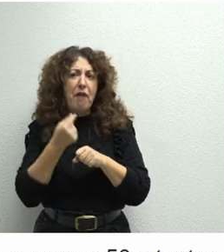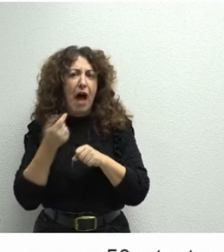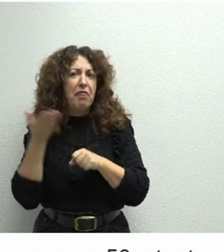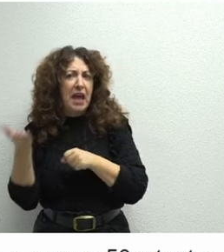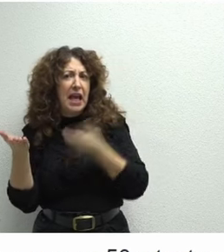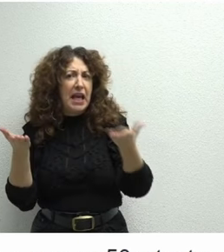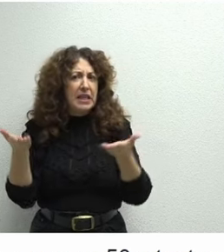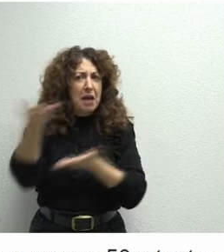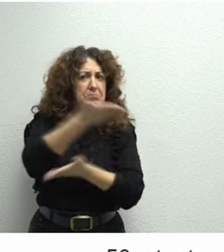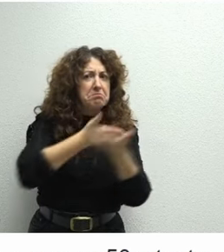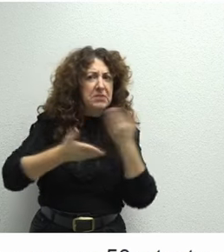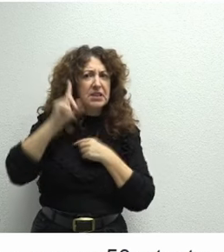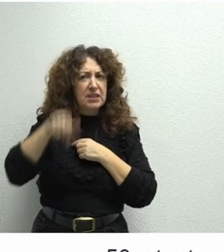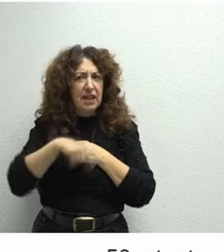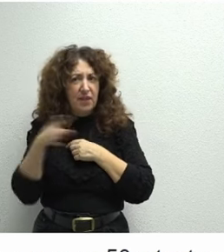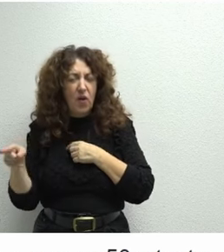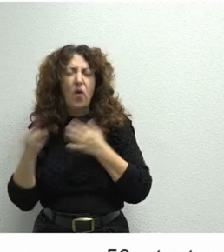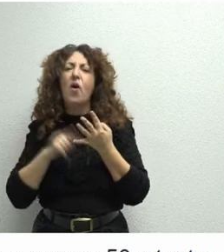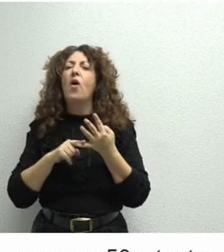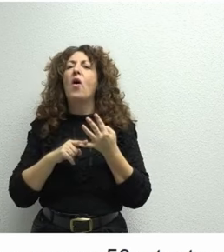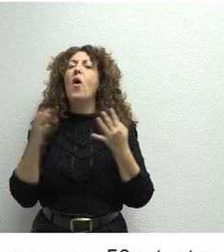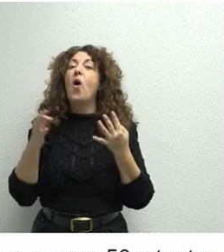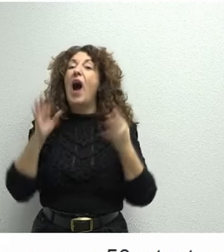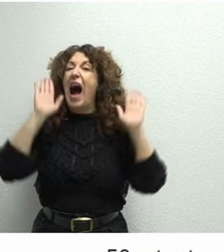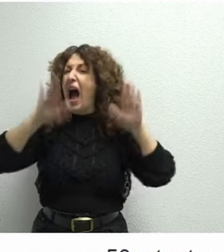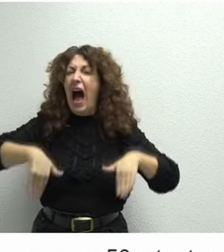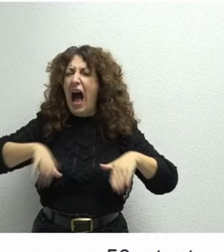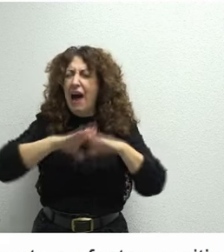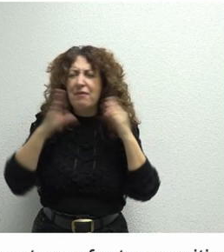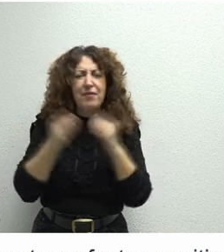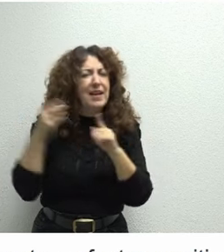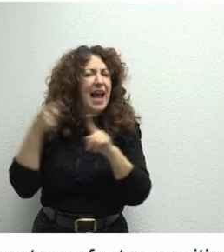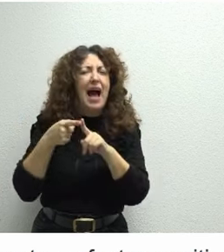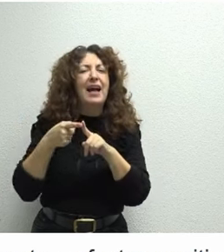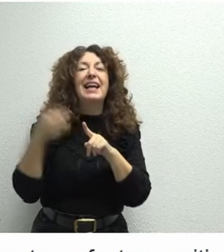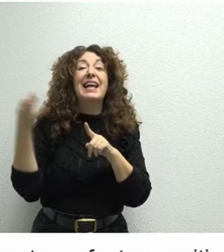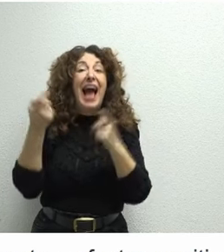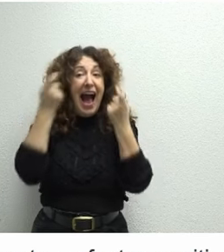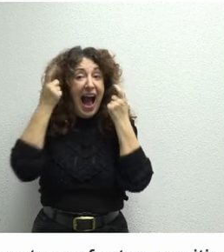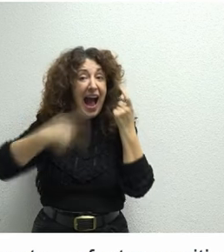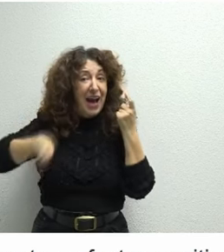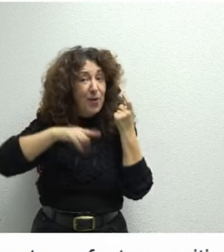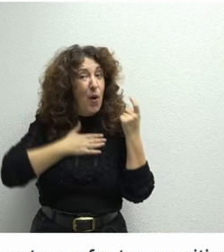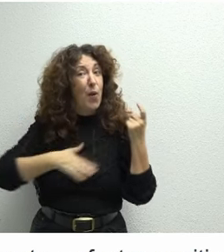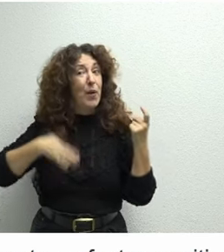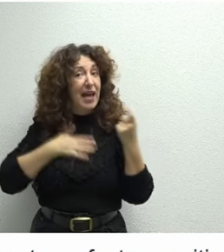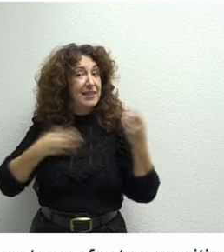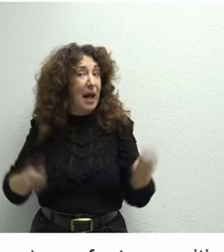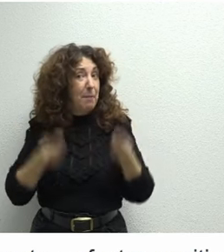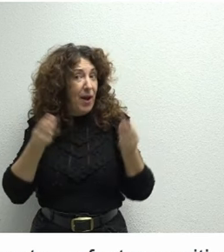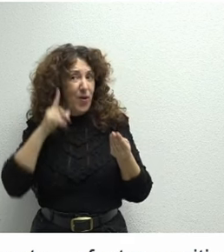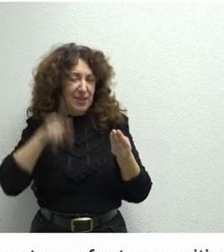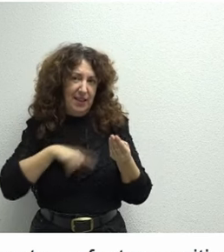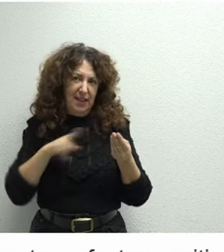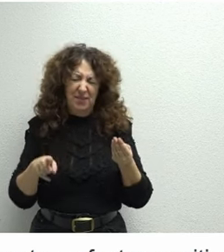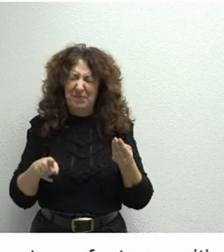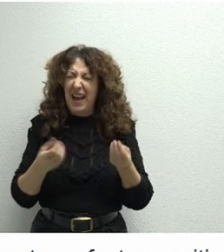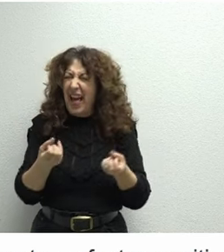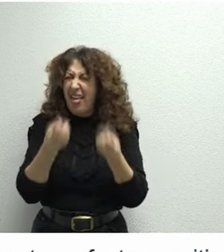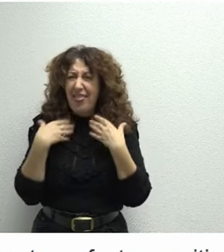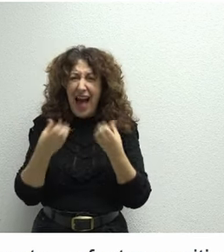profesionales y sobre todo si mejora el bienestar de los alumnos Bueno pues es que los datos son